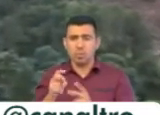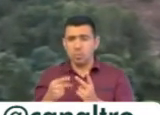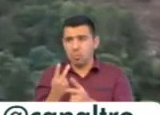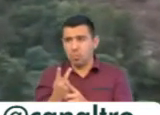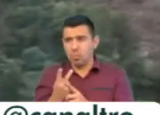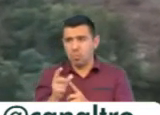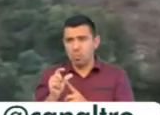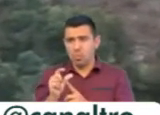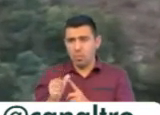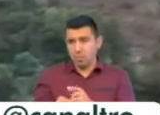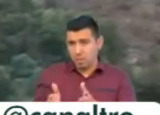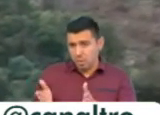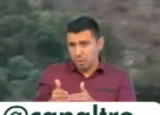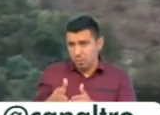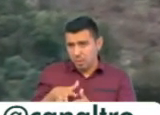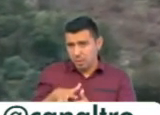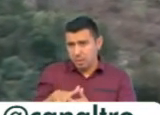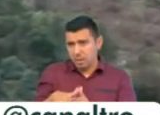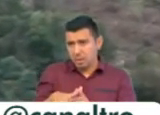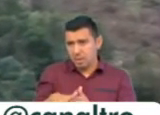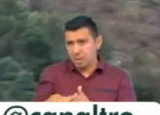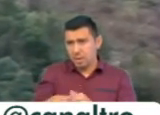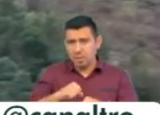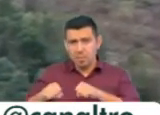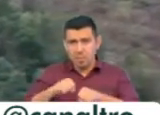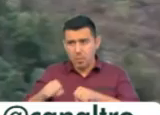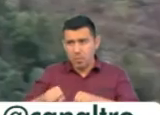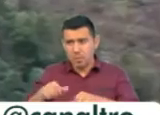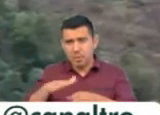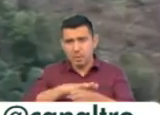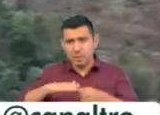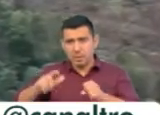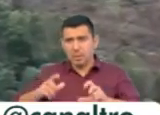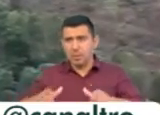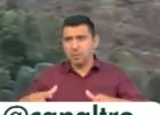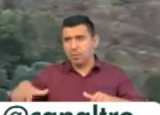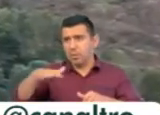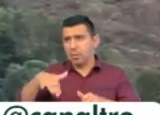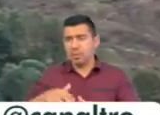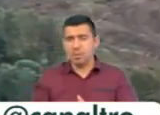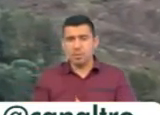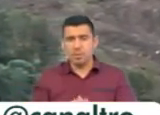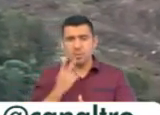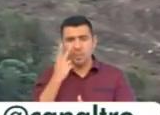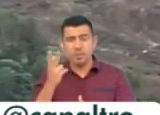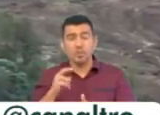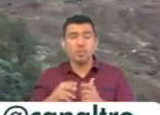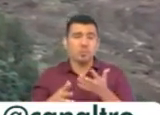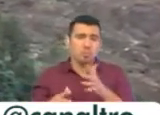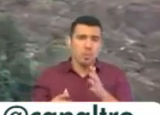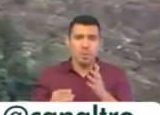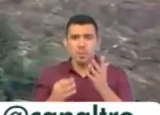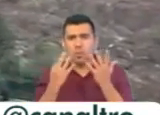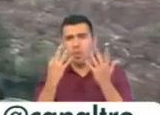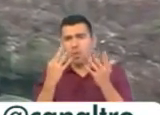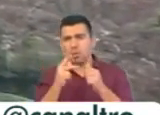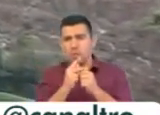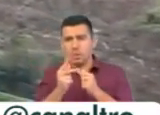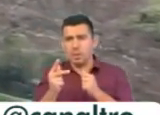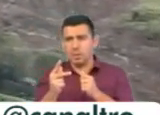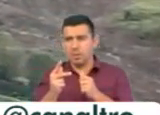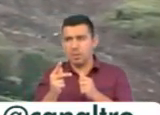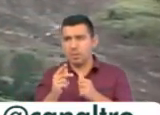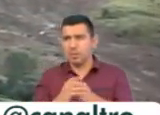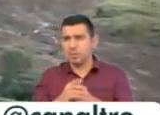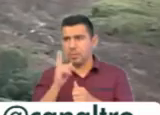pueden deslizarse y movilizarse por el sector que ustedes están observando cerca de 8 kilómetros hasta llegar a